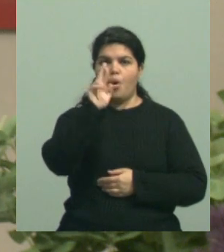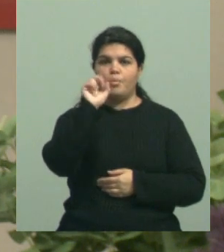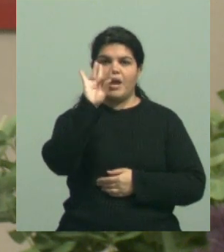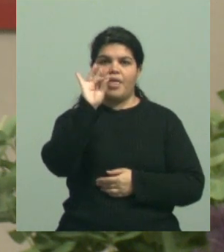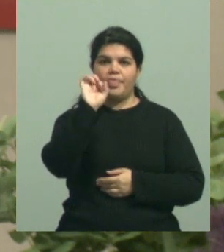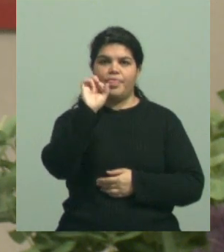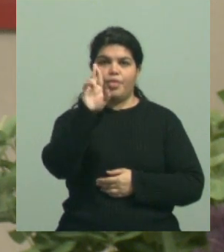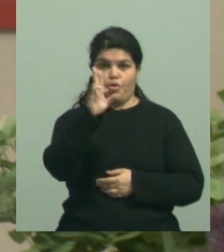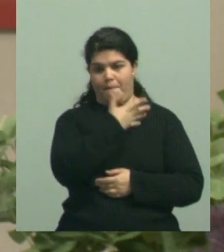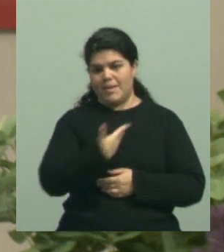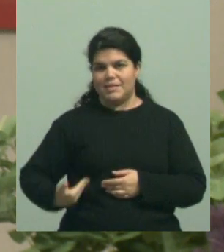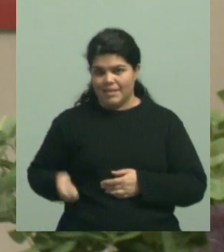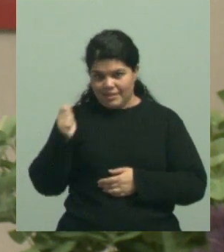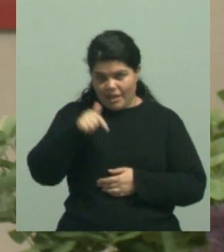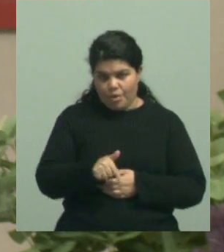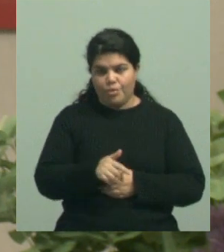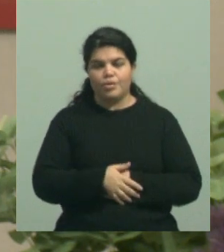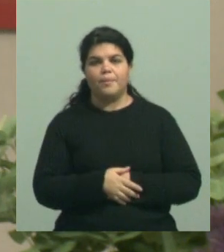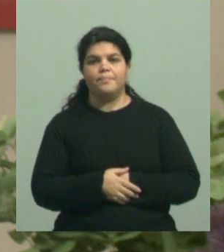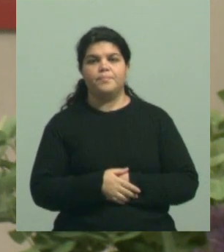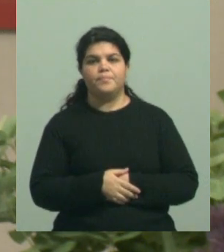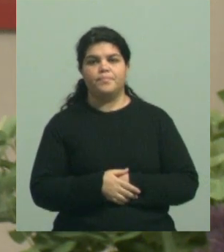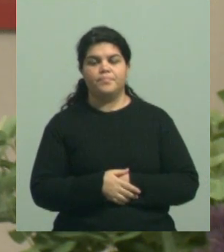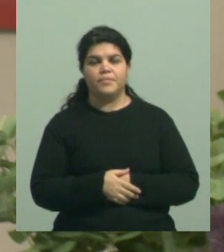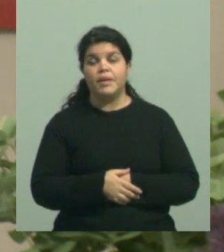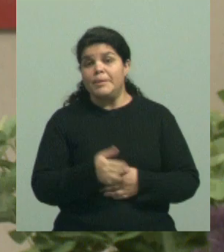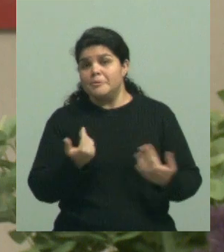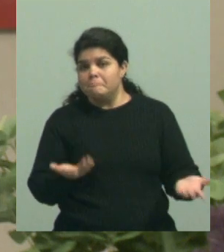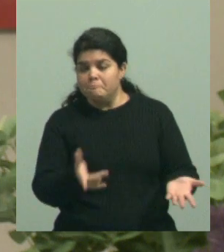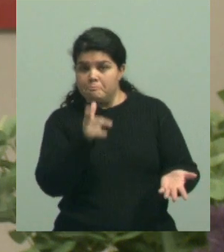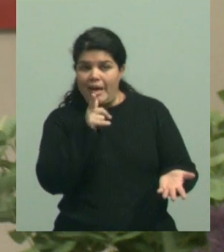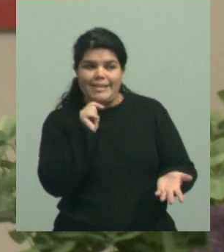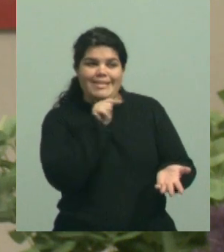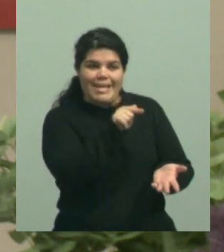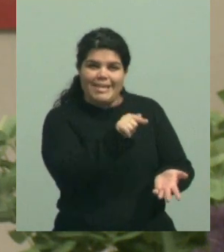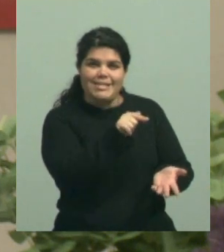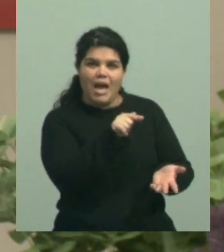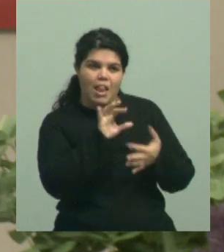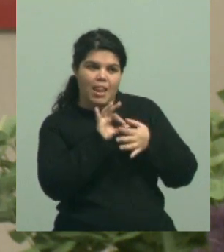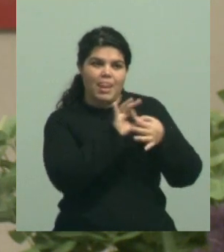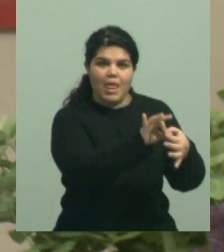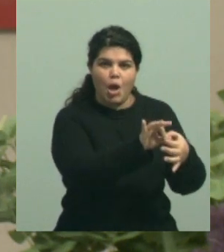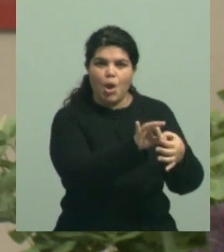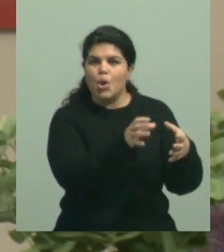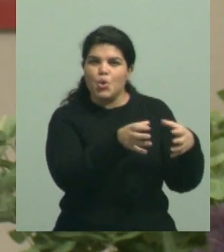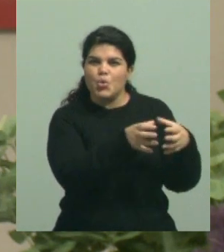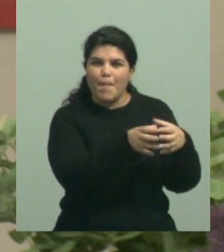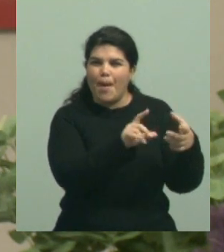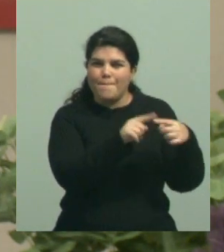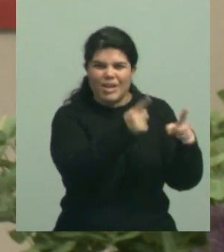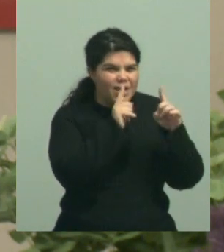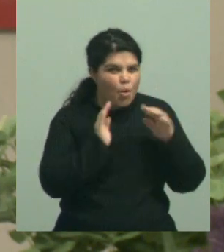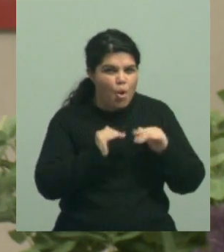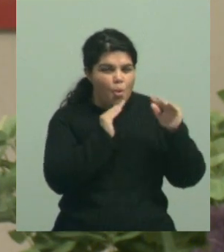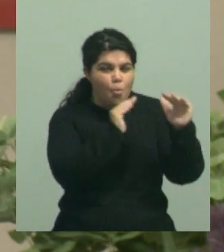Obviamente se entienden que es muy posible que la candidata oficialista sea en definitiva quien